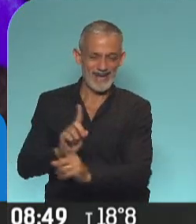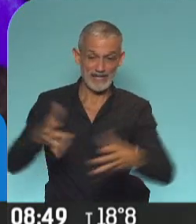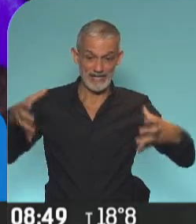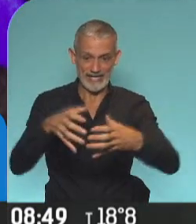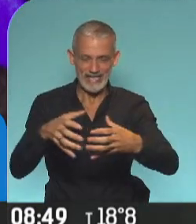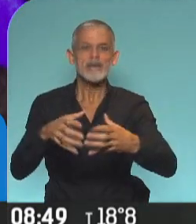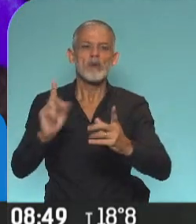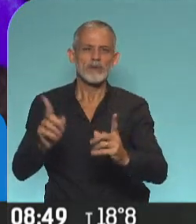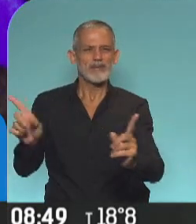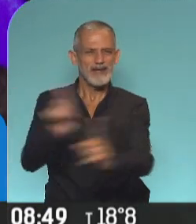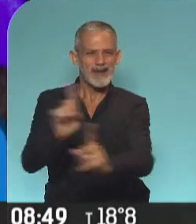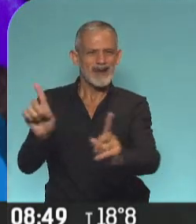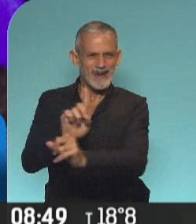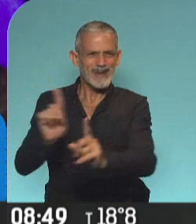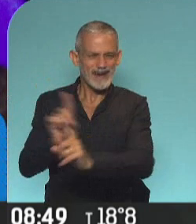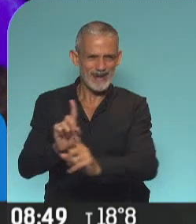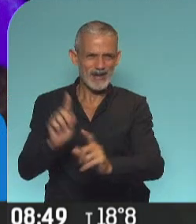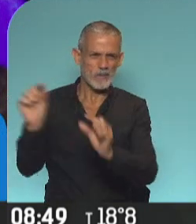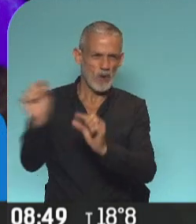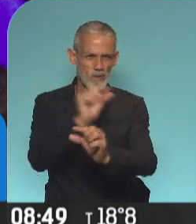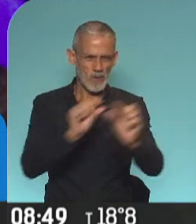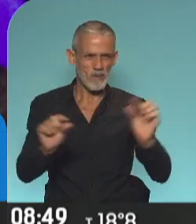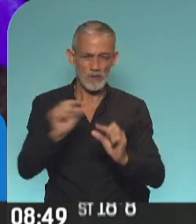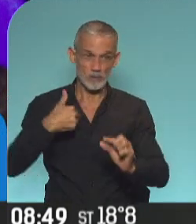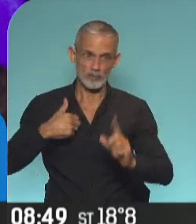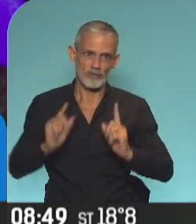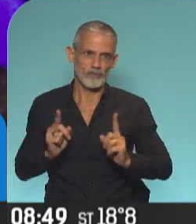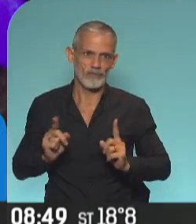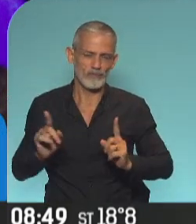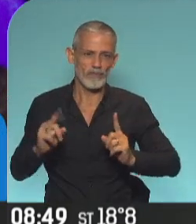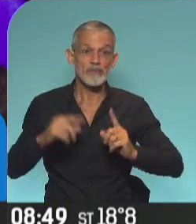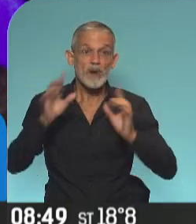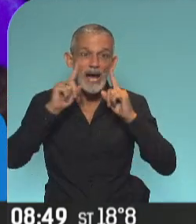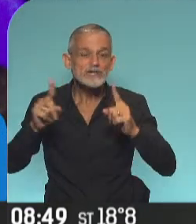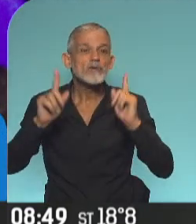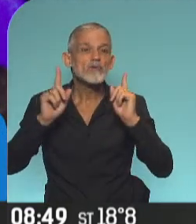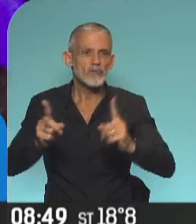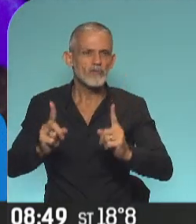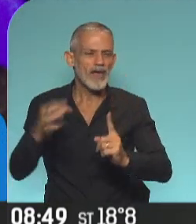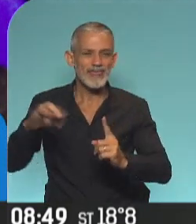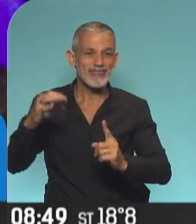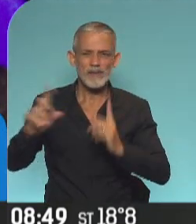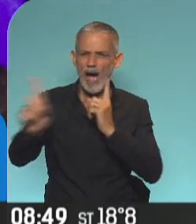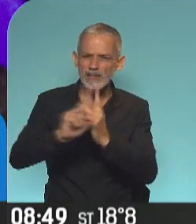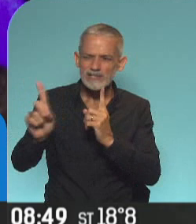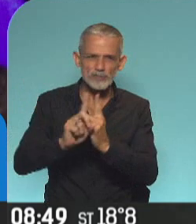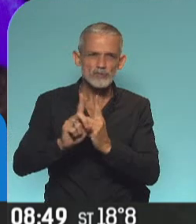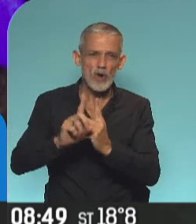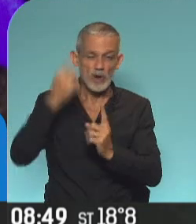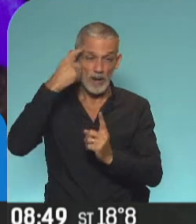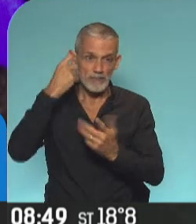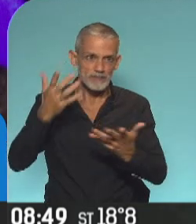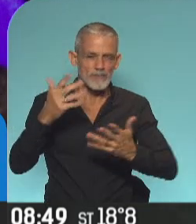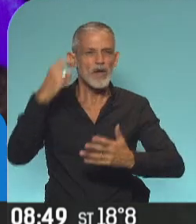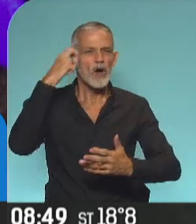también se alternó pero lo importante es mantener la atención la atención de los pacientes el aprendizaje los